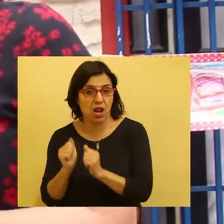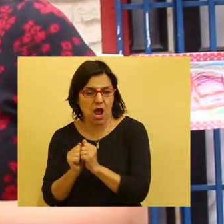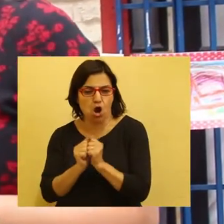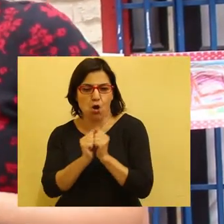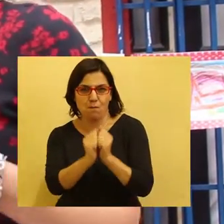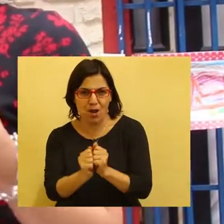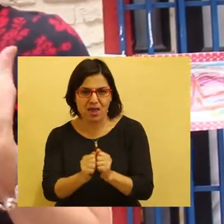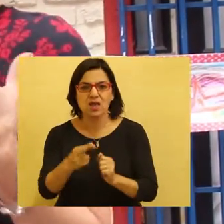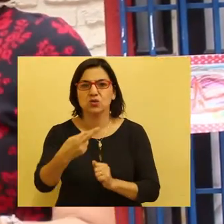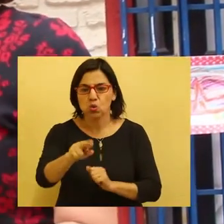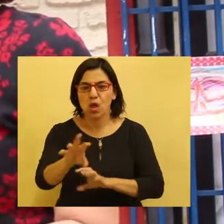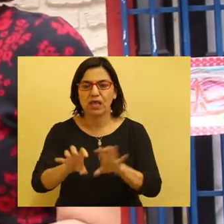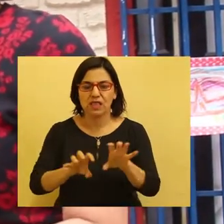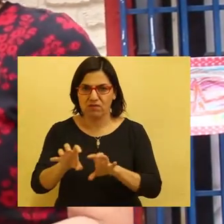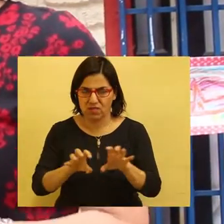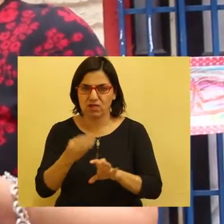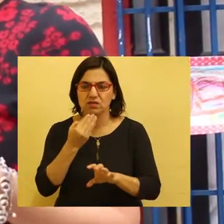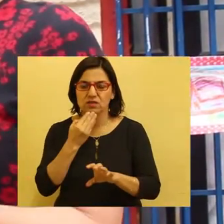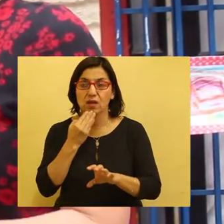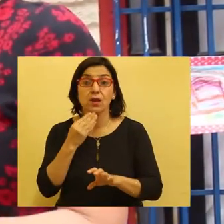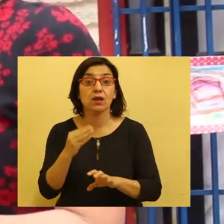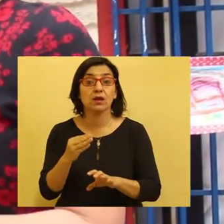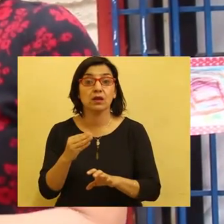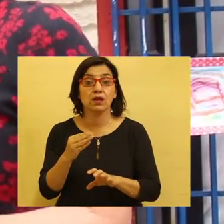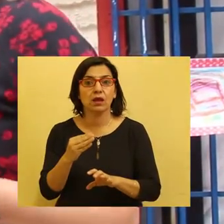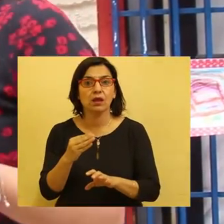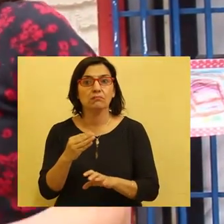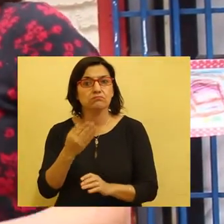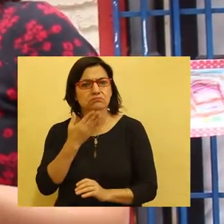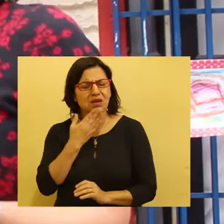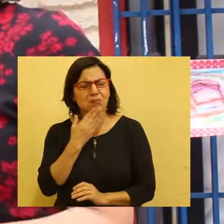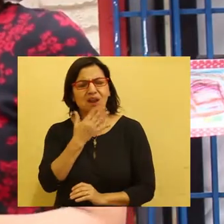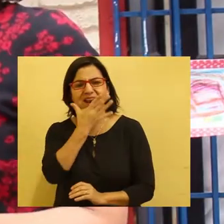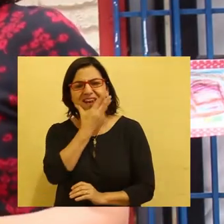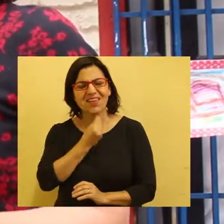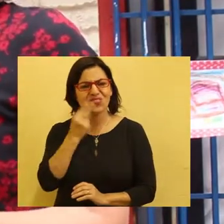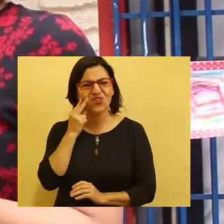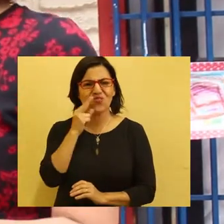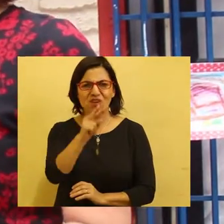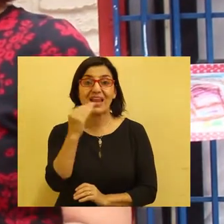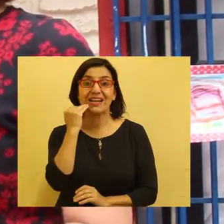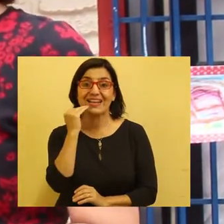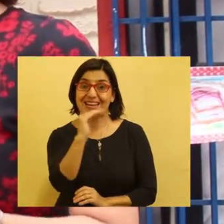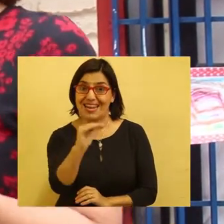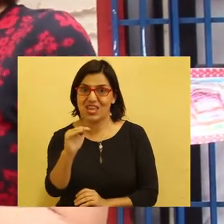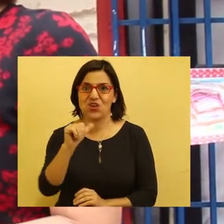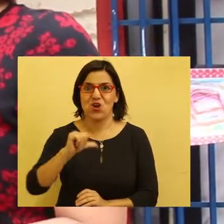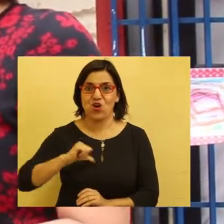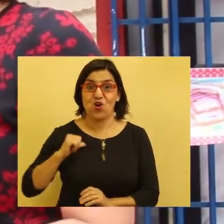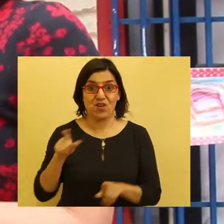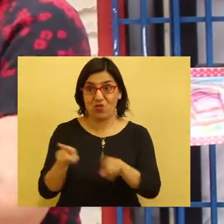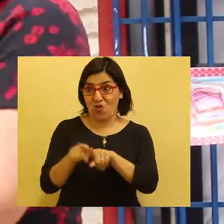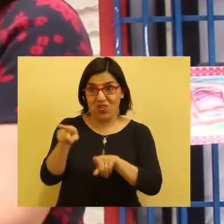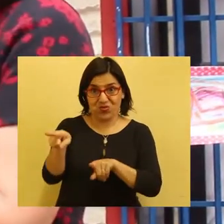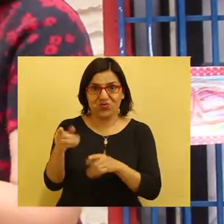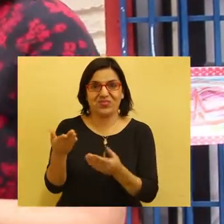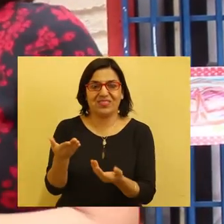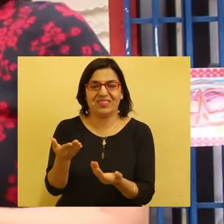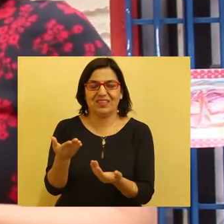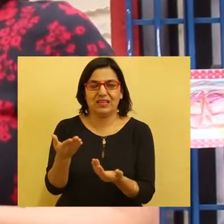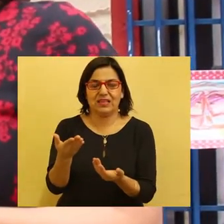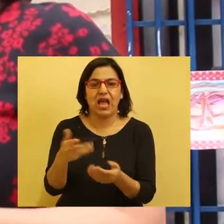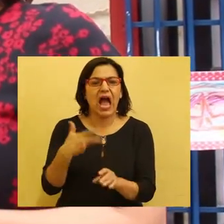acompañamos en sus cosas que programan y por sobre todo porque es lindo ver que los niños, los jóvenes, en el caso